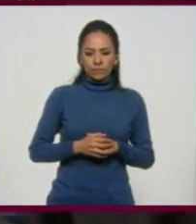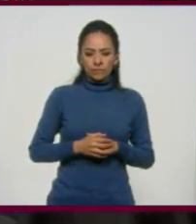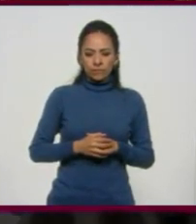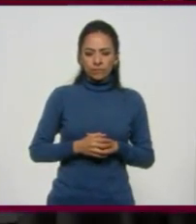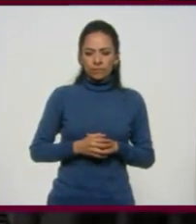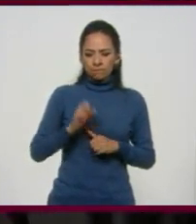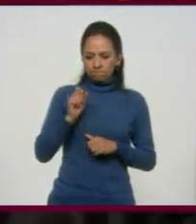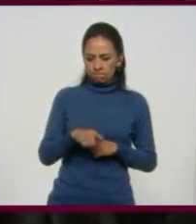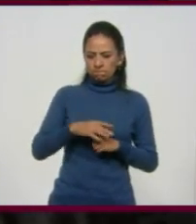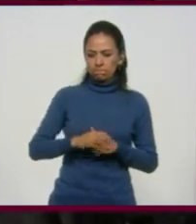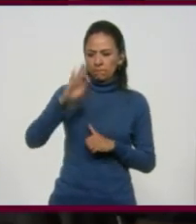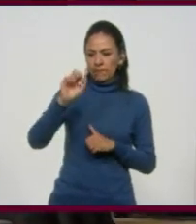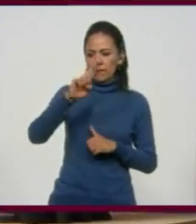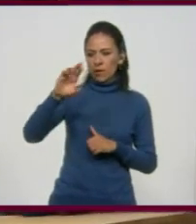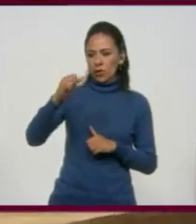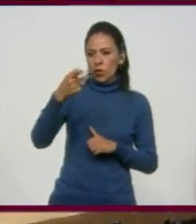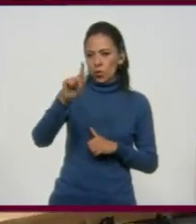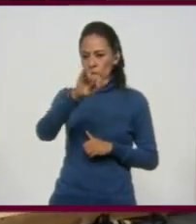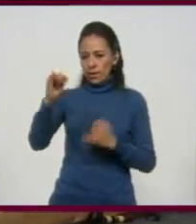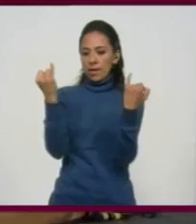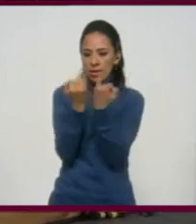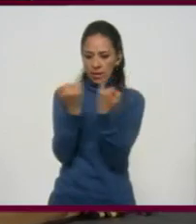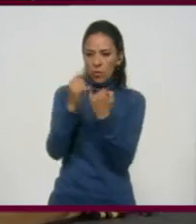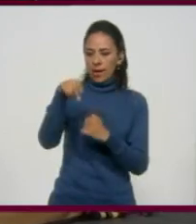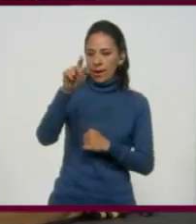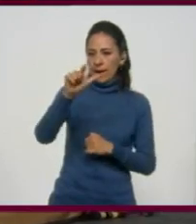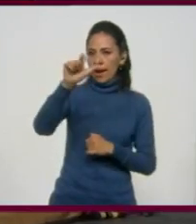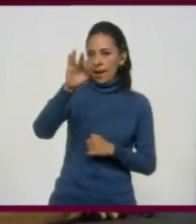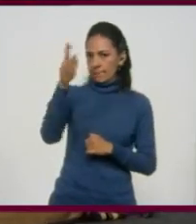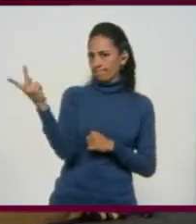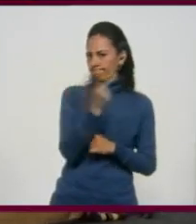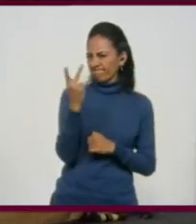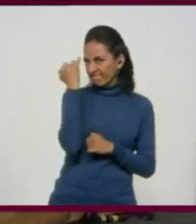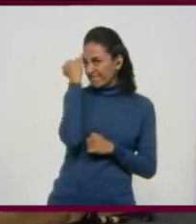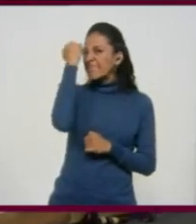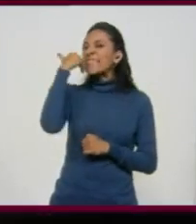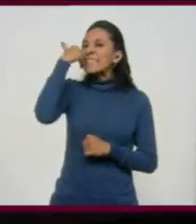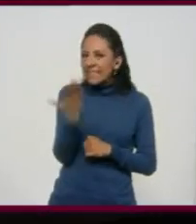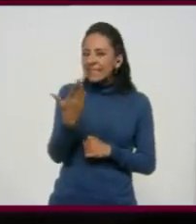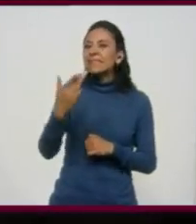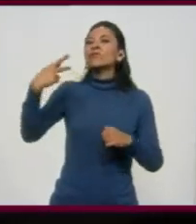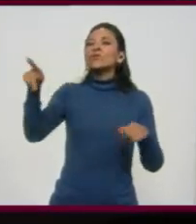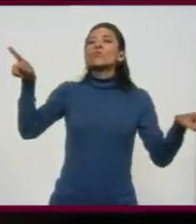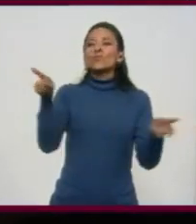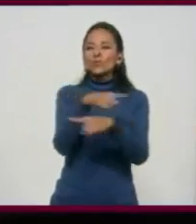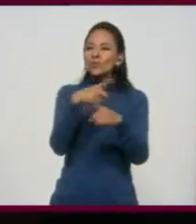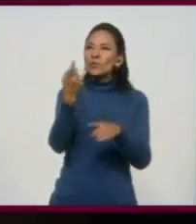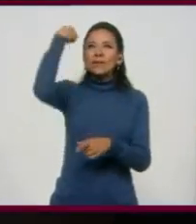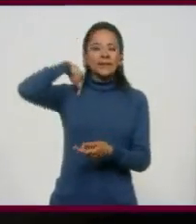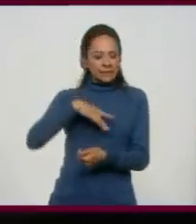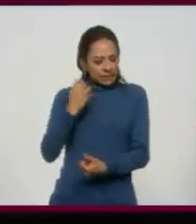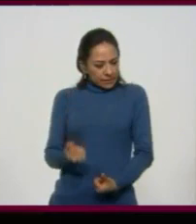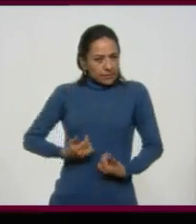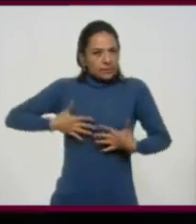Toninho Ferragutti y Alexandra Calaf fundieron dos intenciones: hacer sonar la música que les provocaba muchas emociones